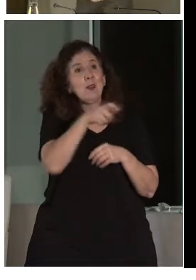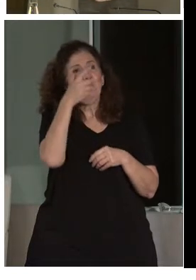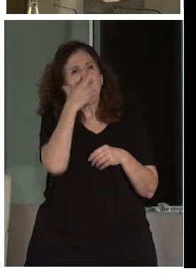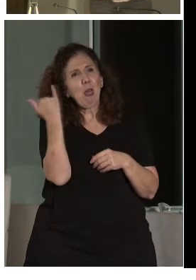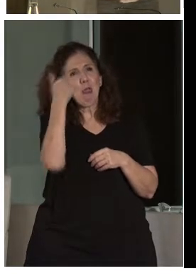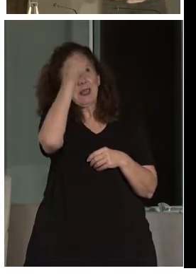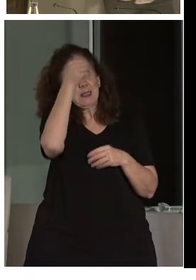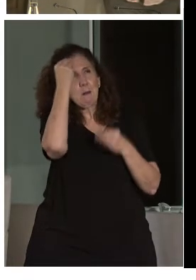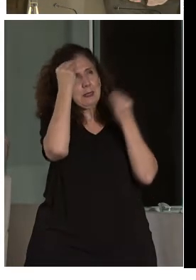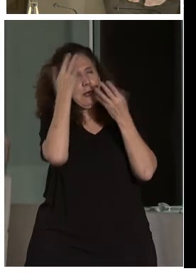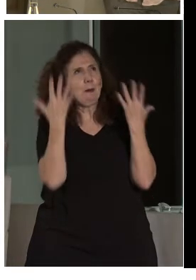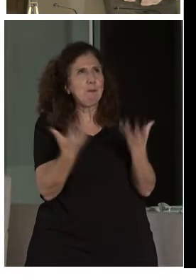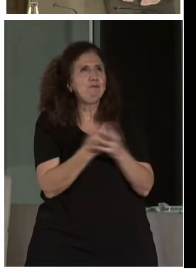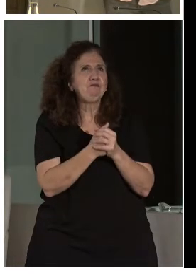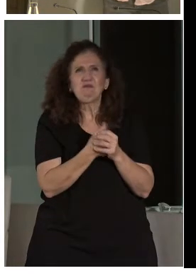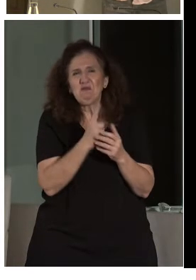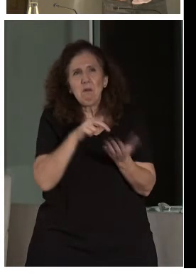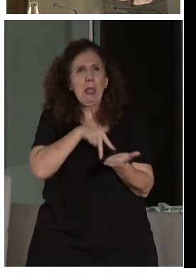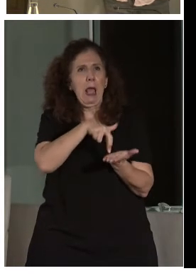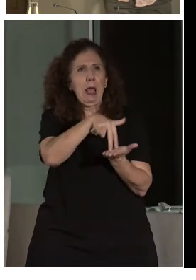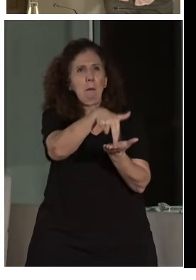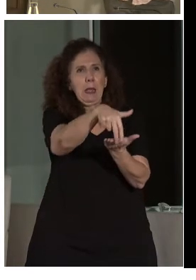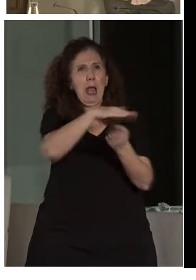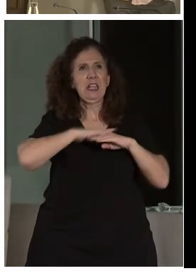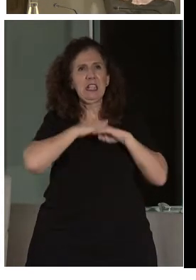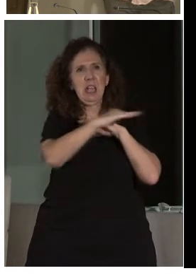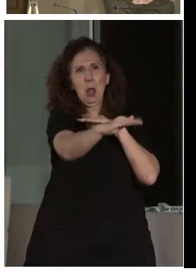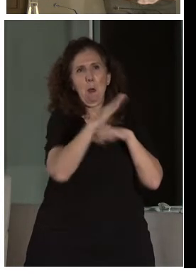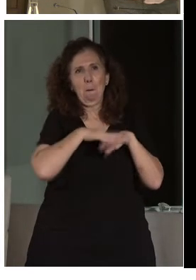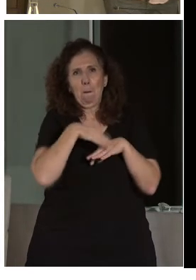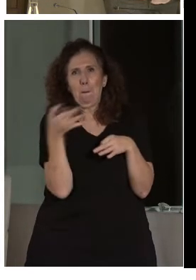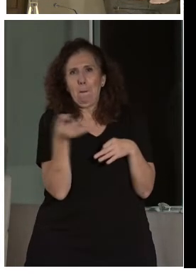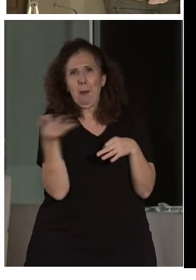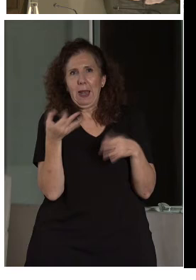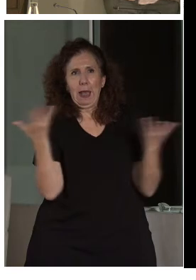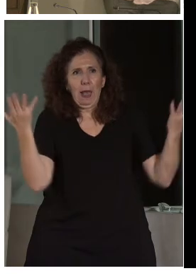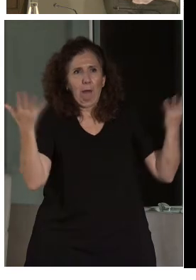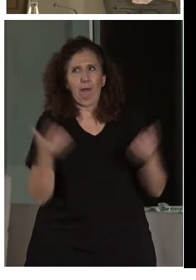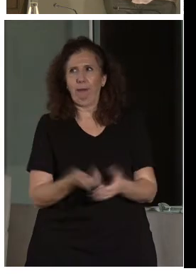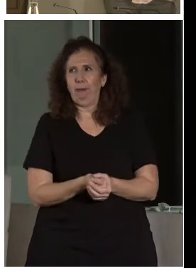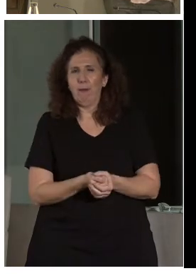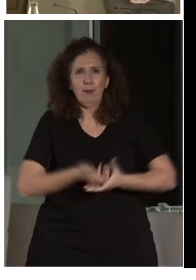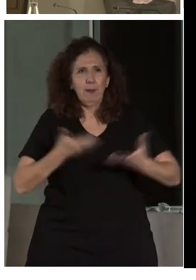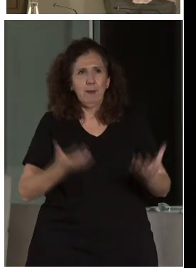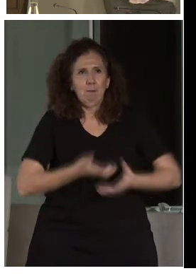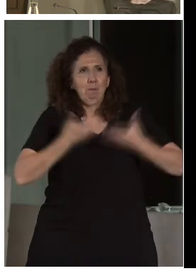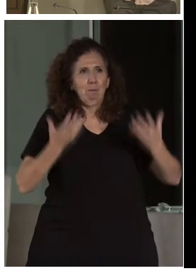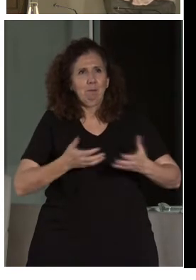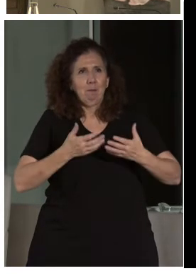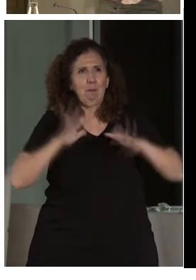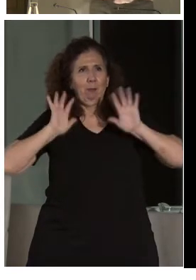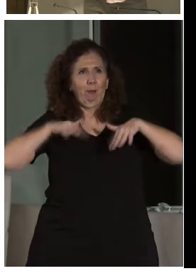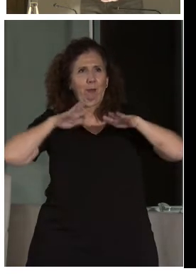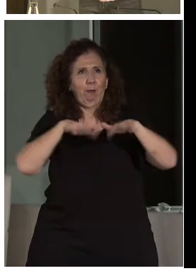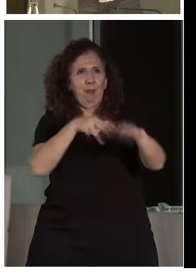es que yo para caminar en llano no voy hasta Canarias. Tras poner ahí toda la gente que son como un equipo de